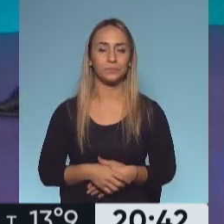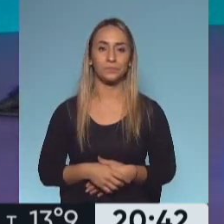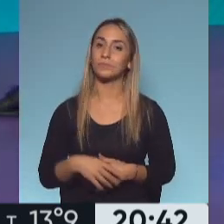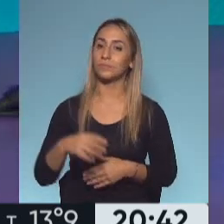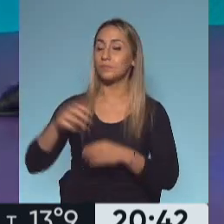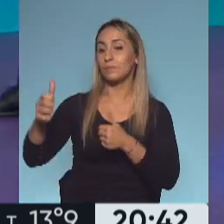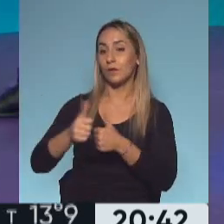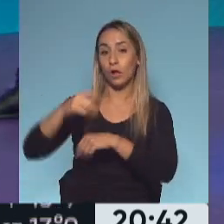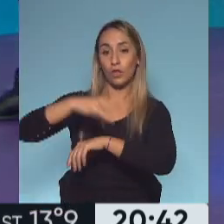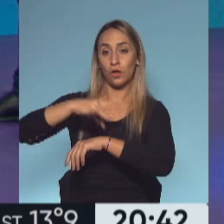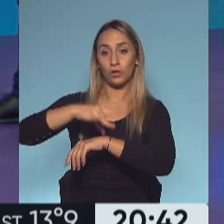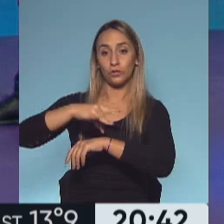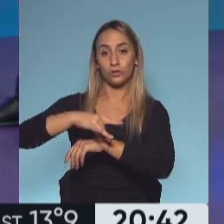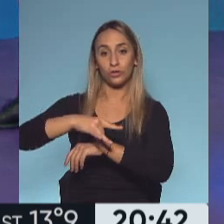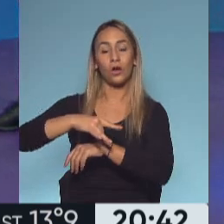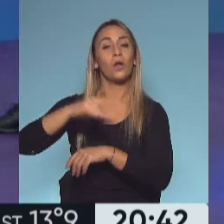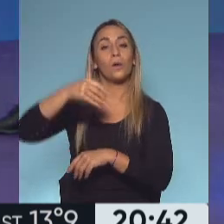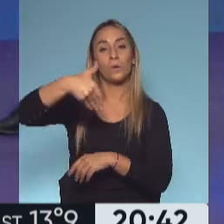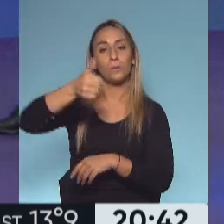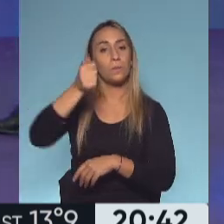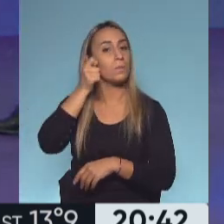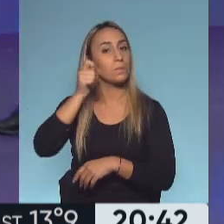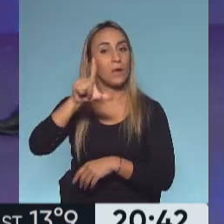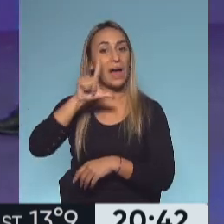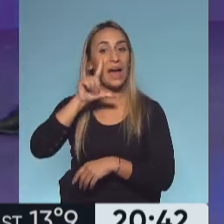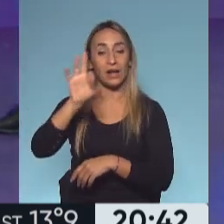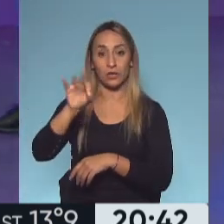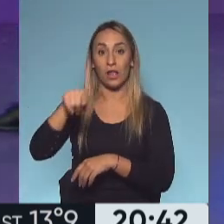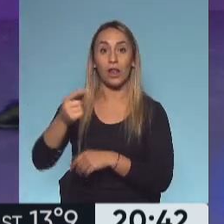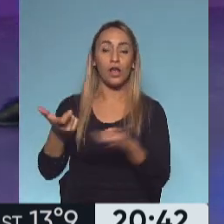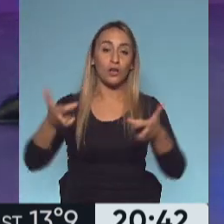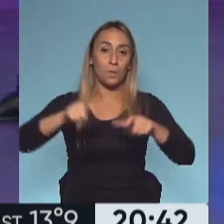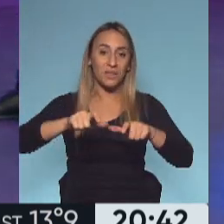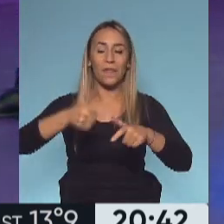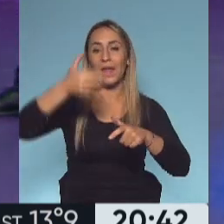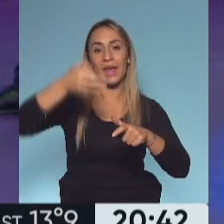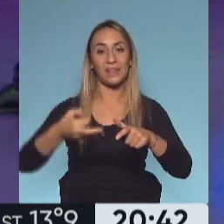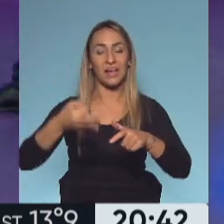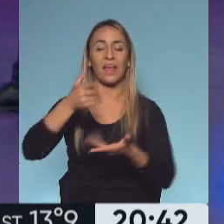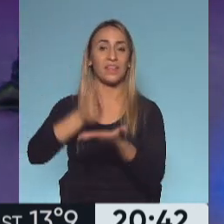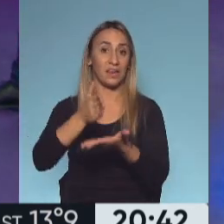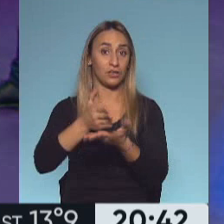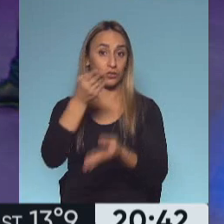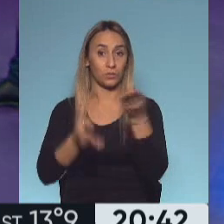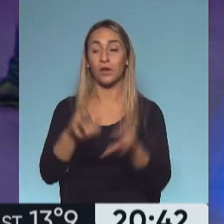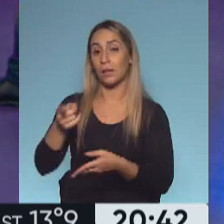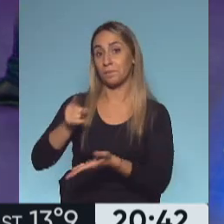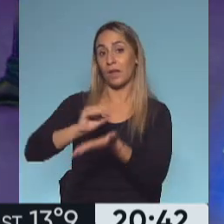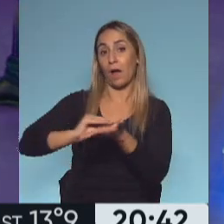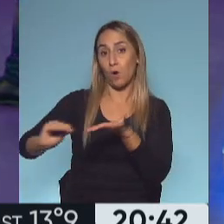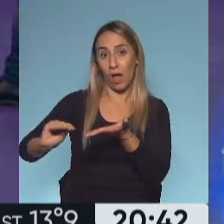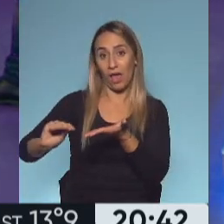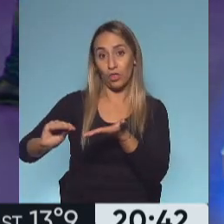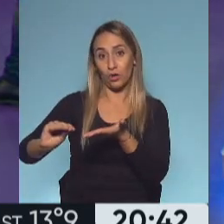el doctor Ignacio Maglio, que es parte del Comité de Ética y de Derechos Humanos. Él es abogado. Buenas